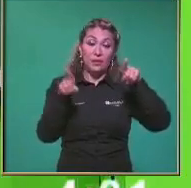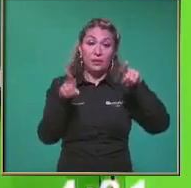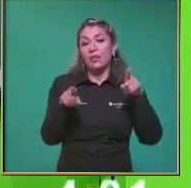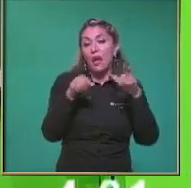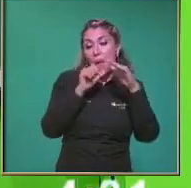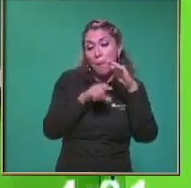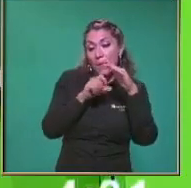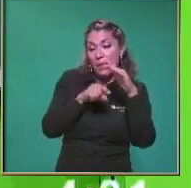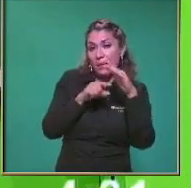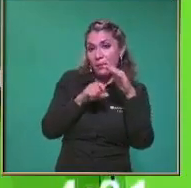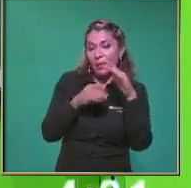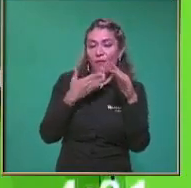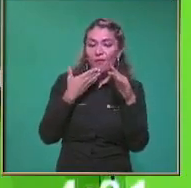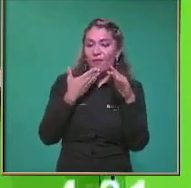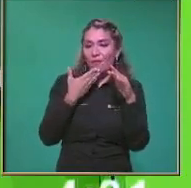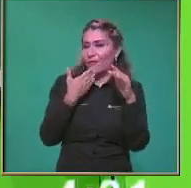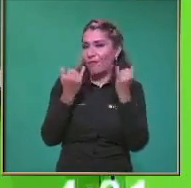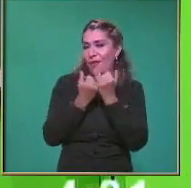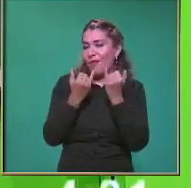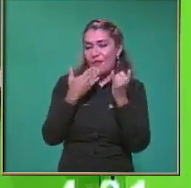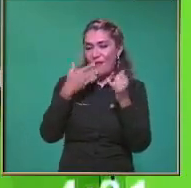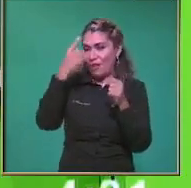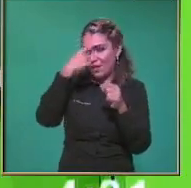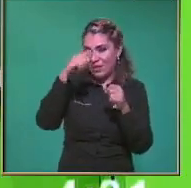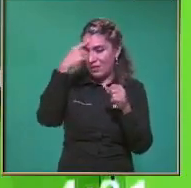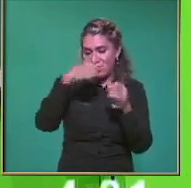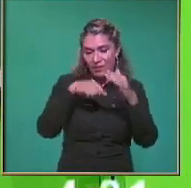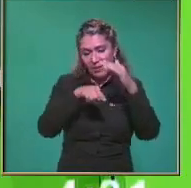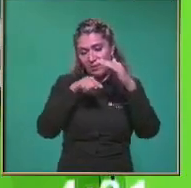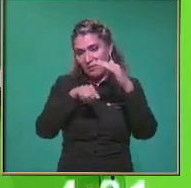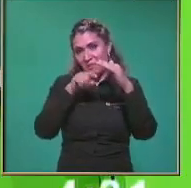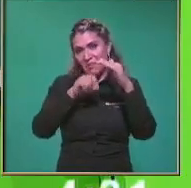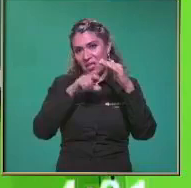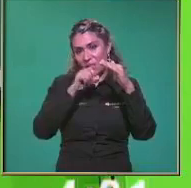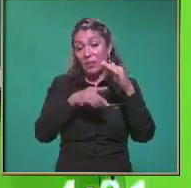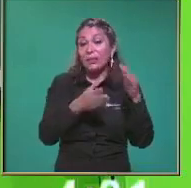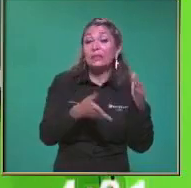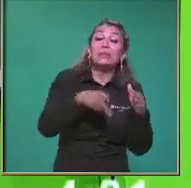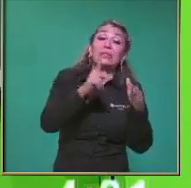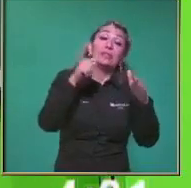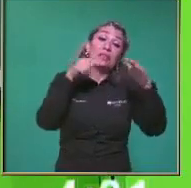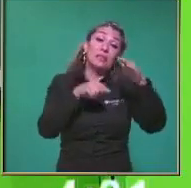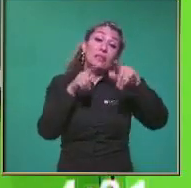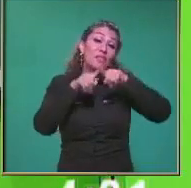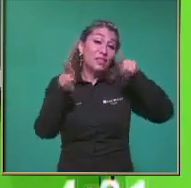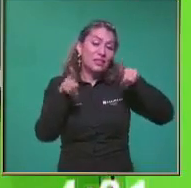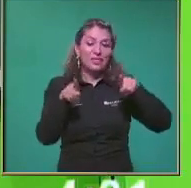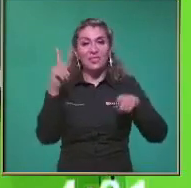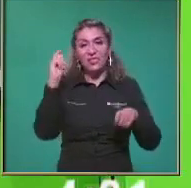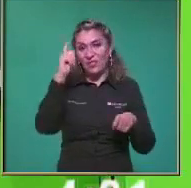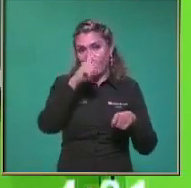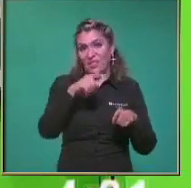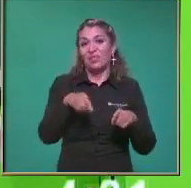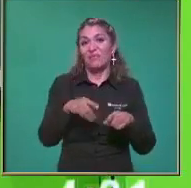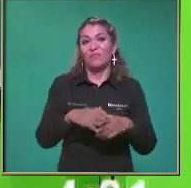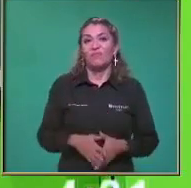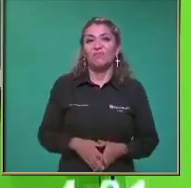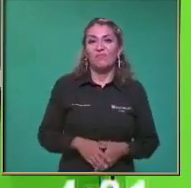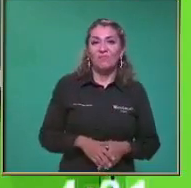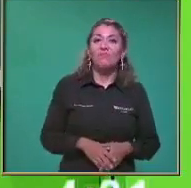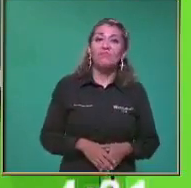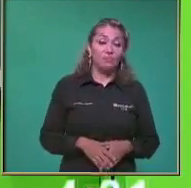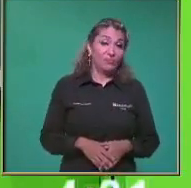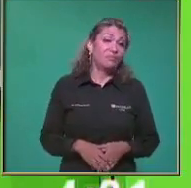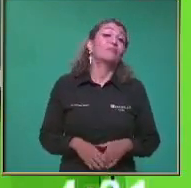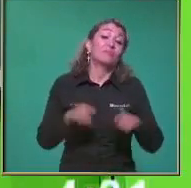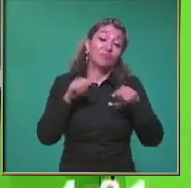número de arriba. ¿Cómo se llama el número de arriba? Numerador, ¿sí? Y el denominador lo paso igual. Y ya, maestra, es bien fácil. Pero cuando tienen